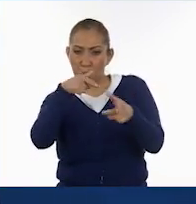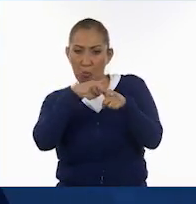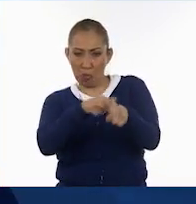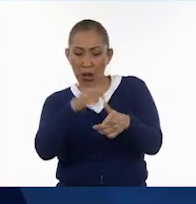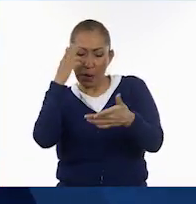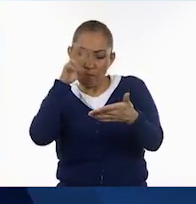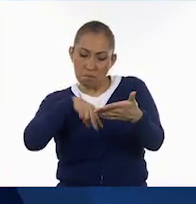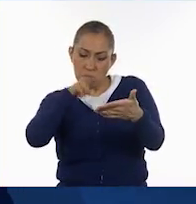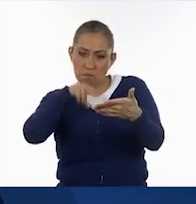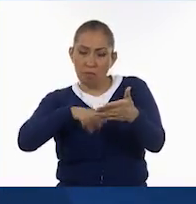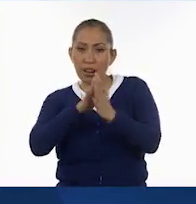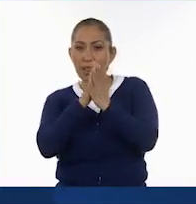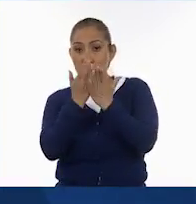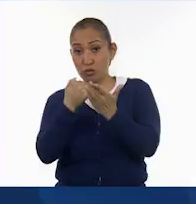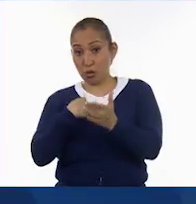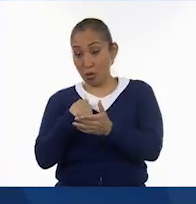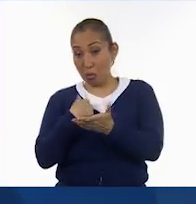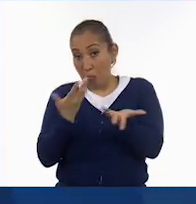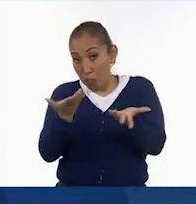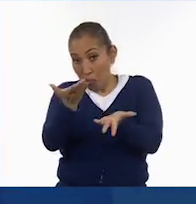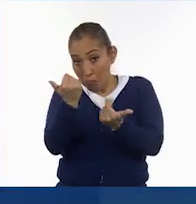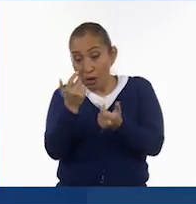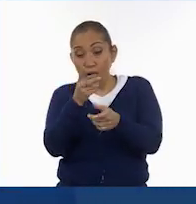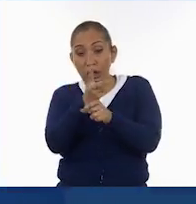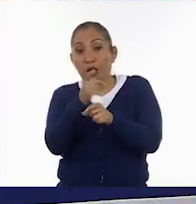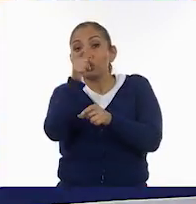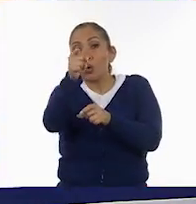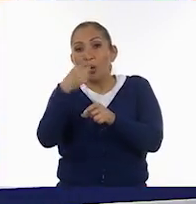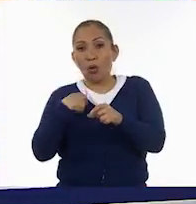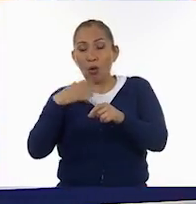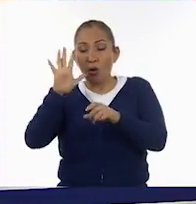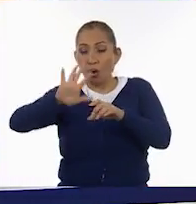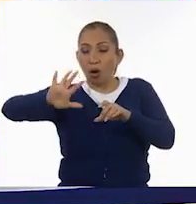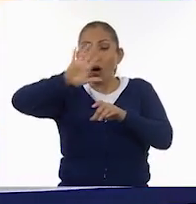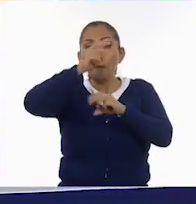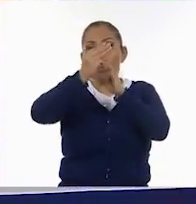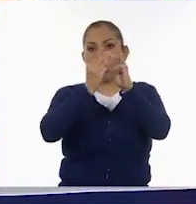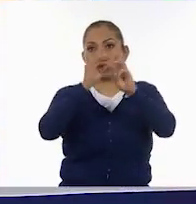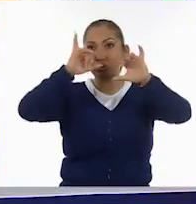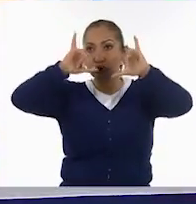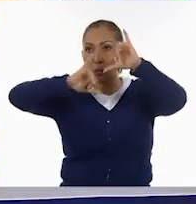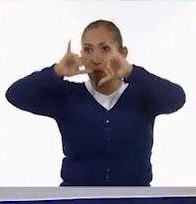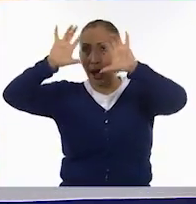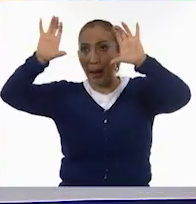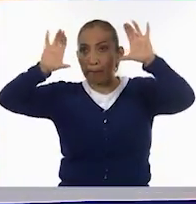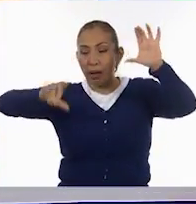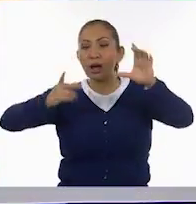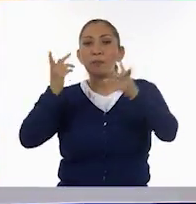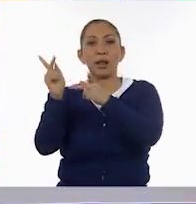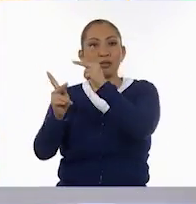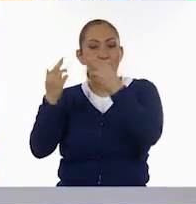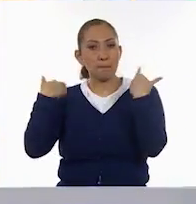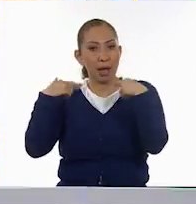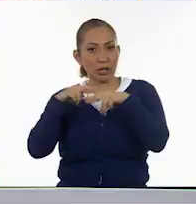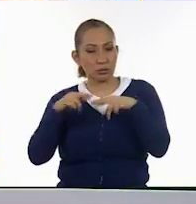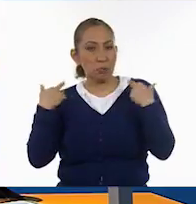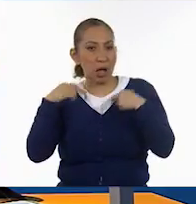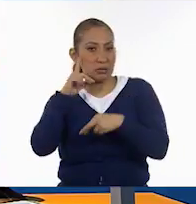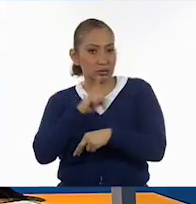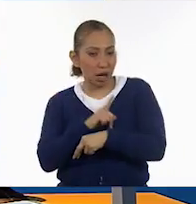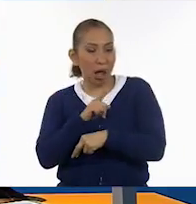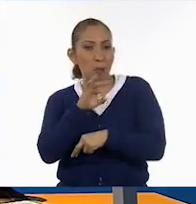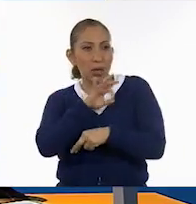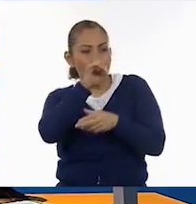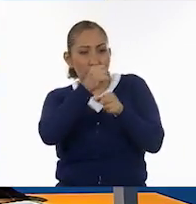en tu libro de texto. Yo te invito a que hagas tu planisferio, coméntalo con tu maestra, con tu maestro, y puedes